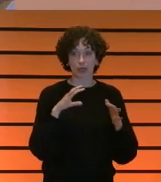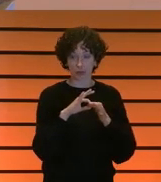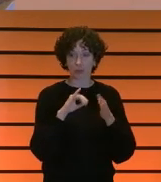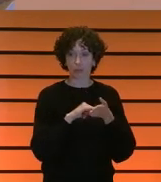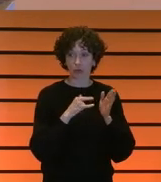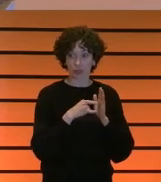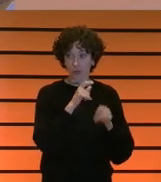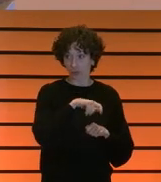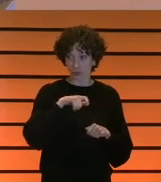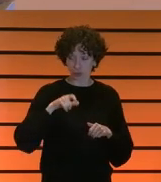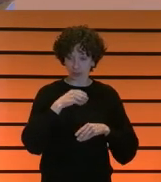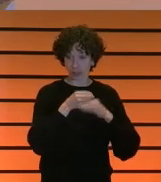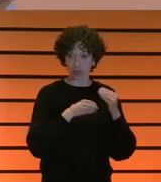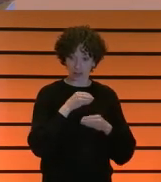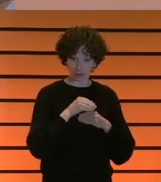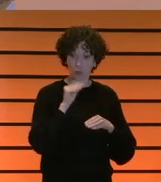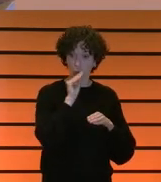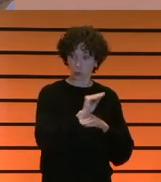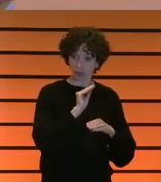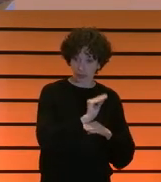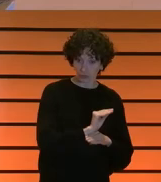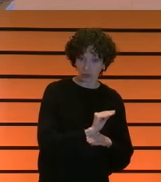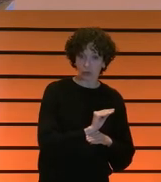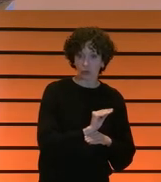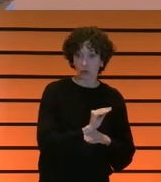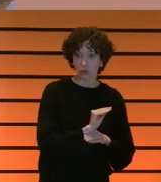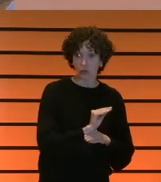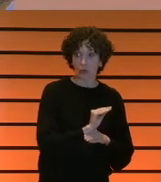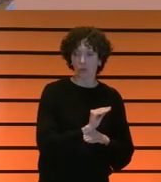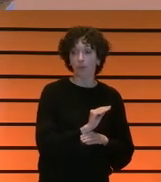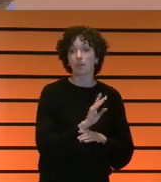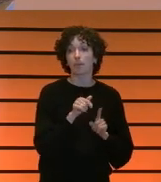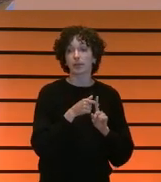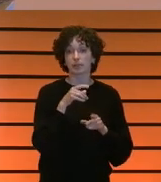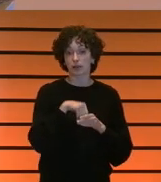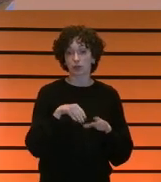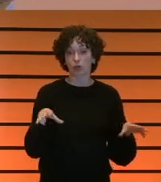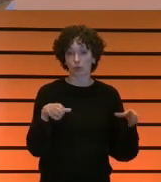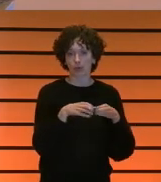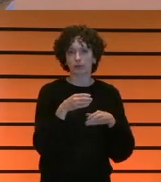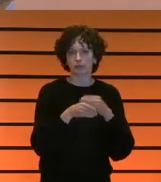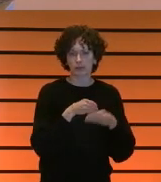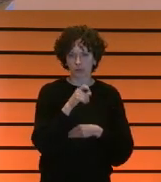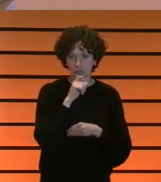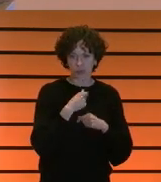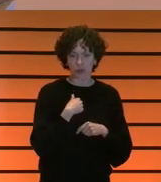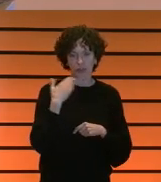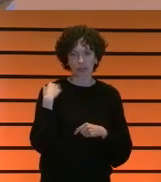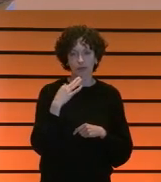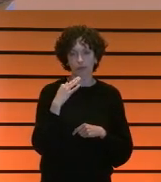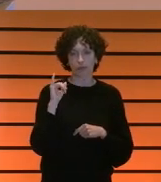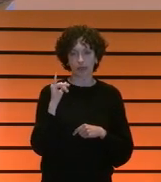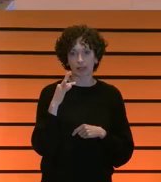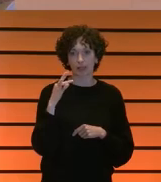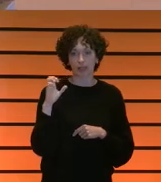los proyectos de las personas y en ese ámbito de la comunidad no del territorio Yo estuve en fiteco estuve hace poco